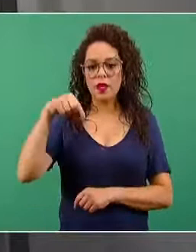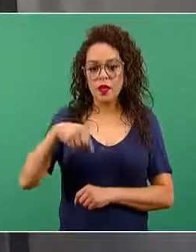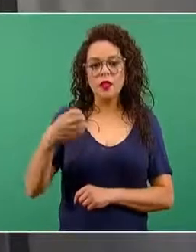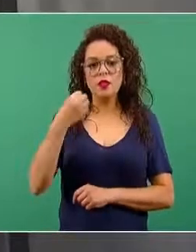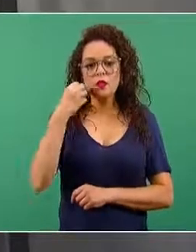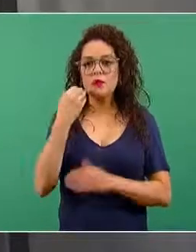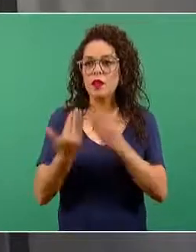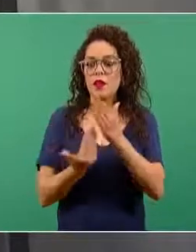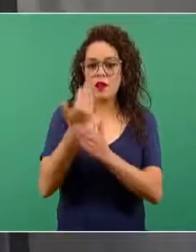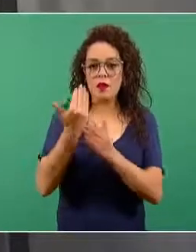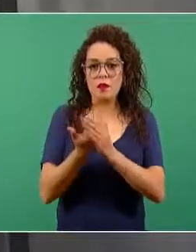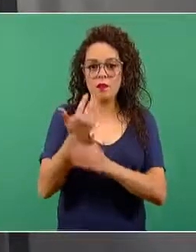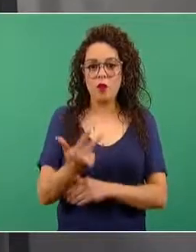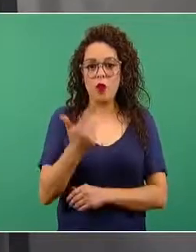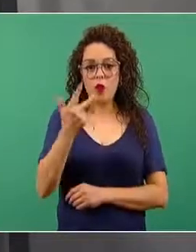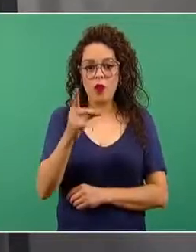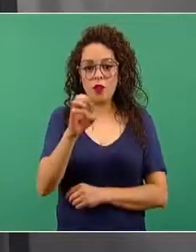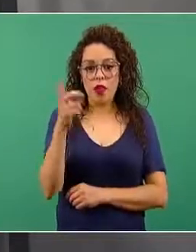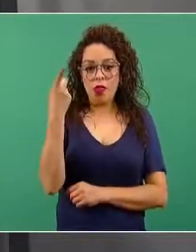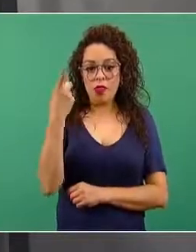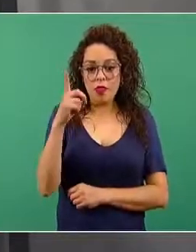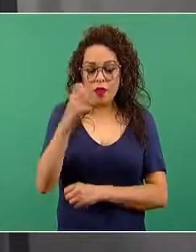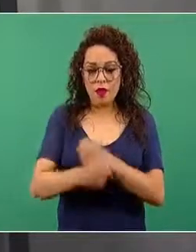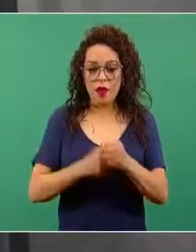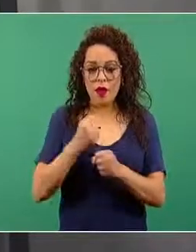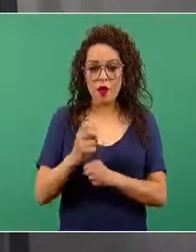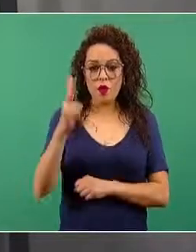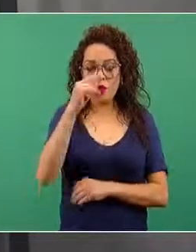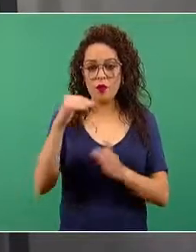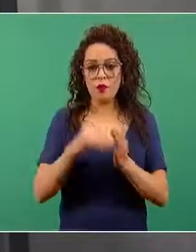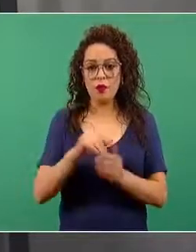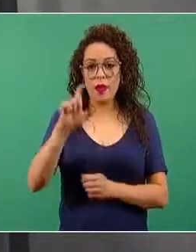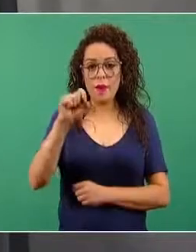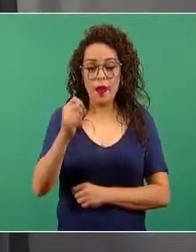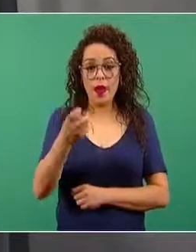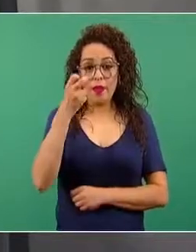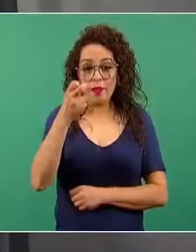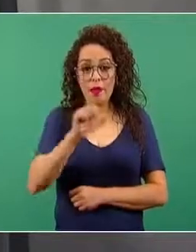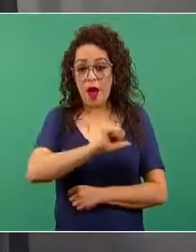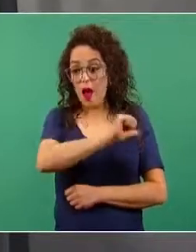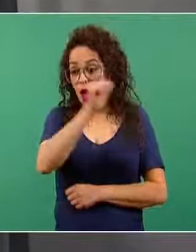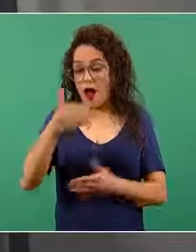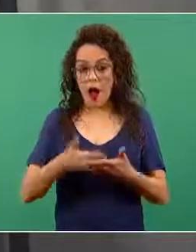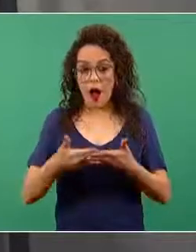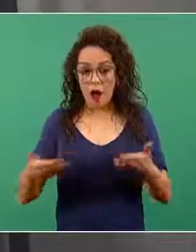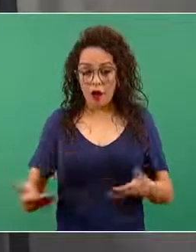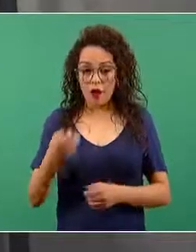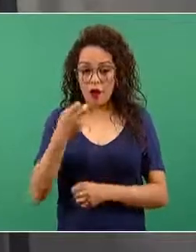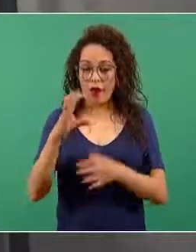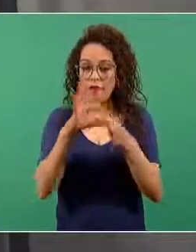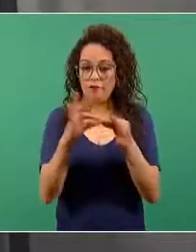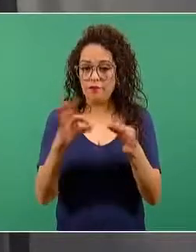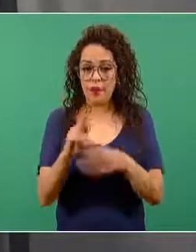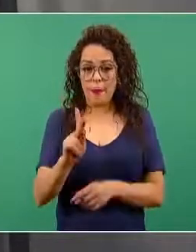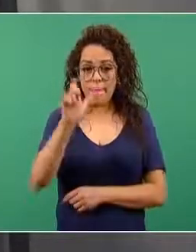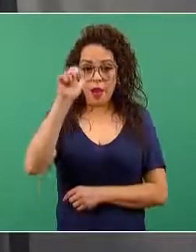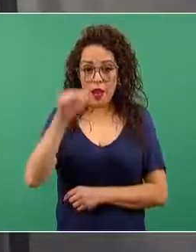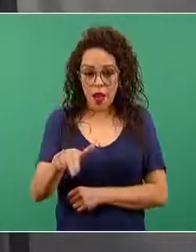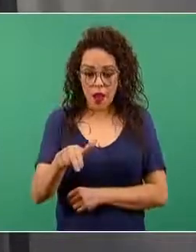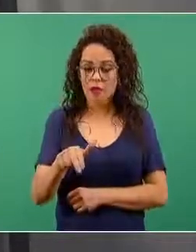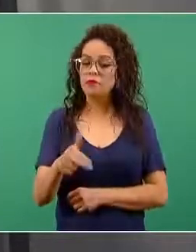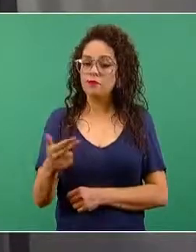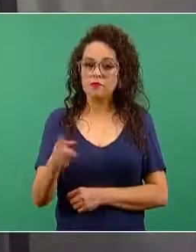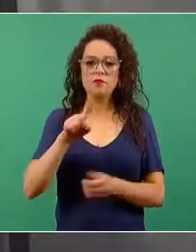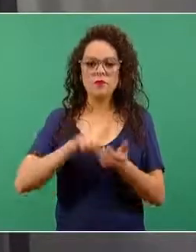el 8 de diciembre de 2020. Desde entonces dejamos muy claro que este plan tiene grandes